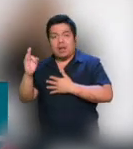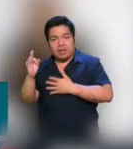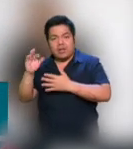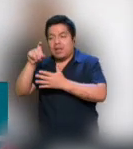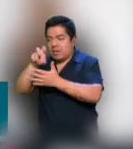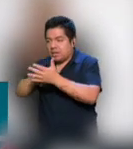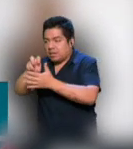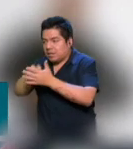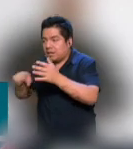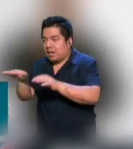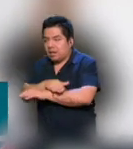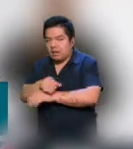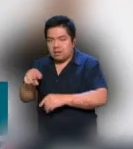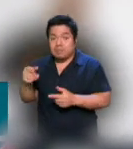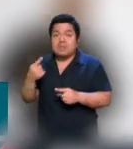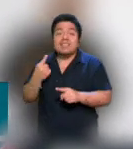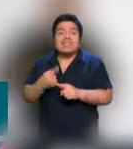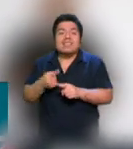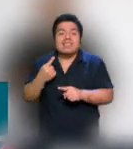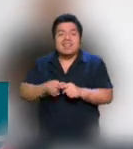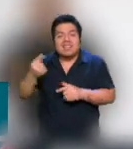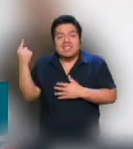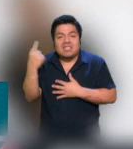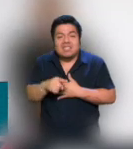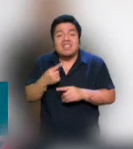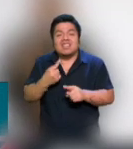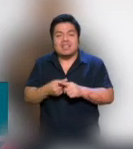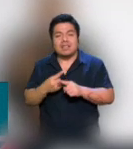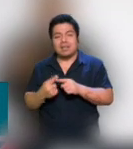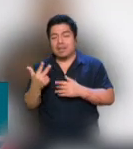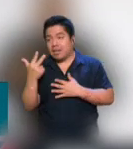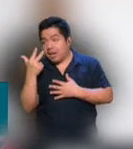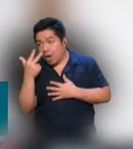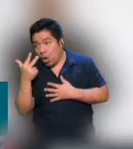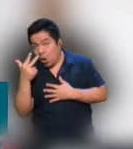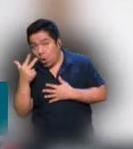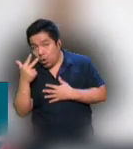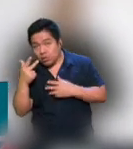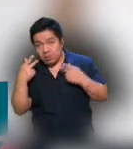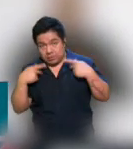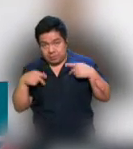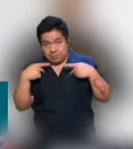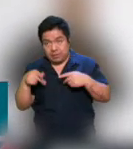los autoritarios? O sea, 8 personas pretenden